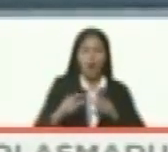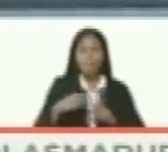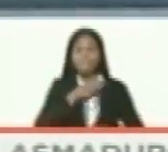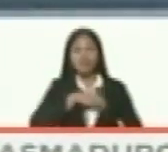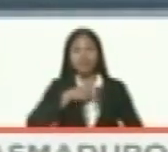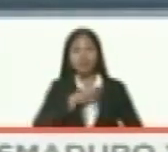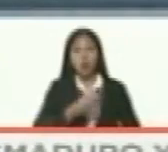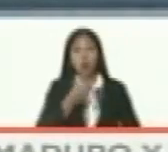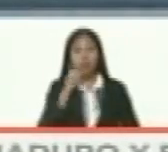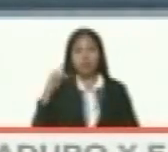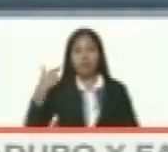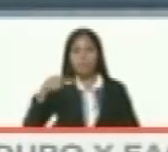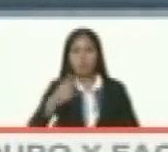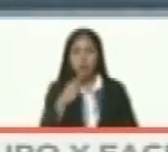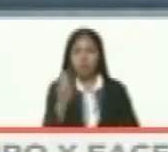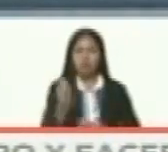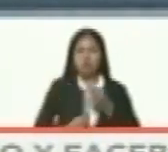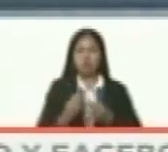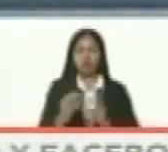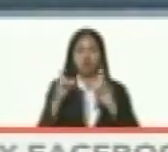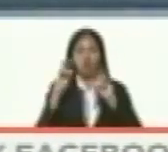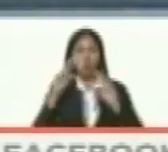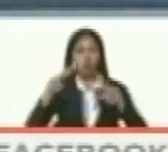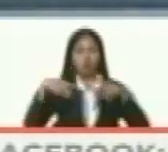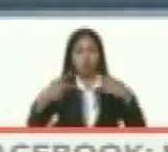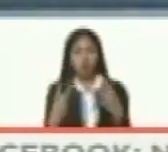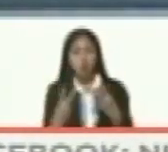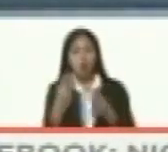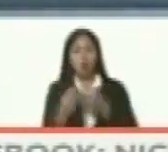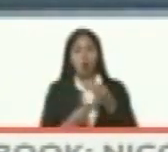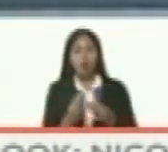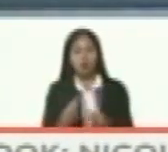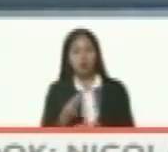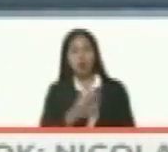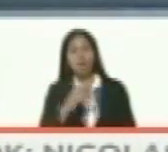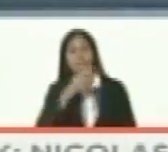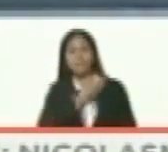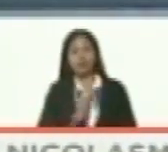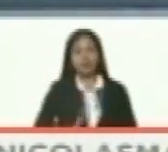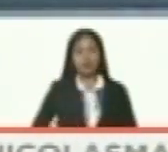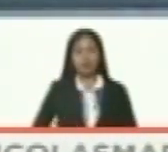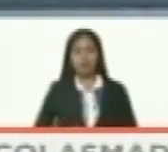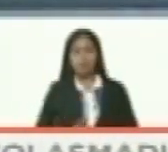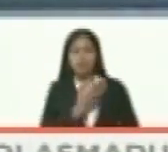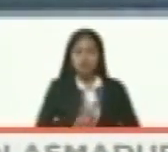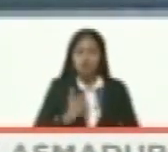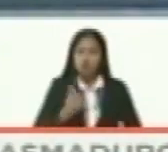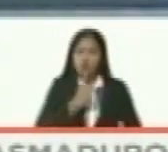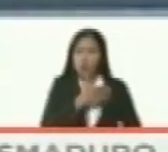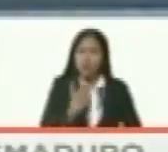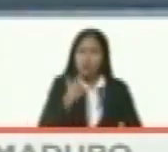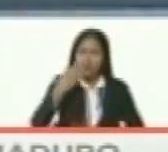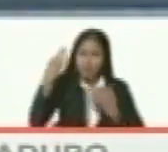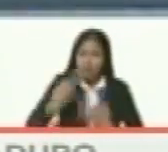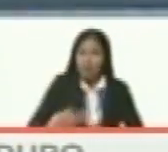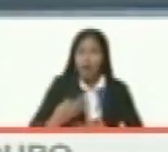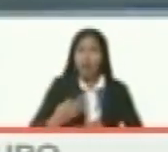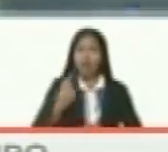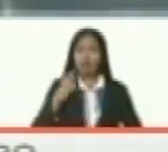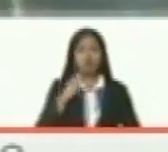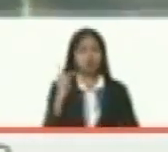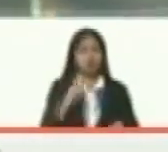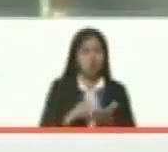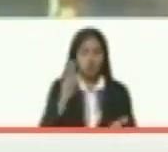misión transporte que usted mismo ha creado. Presidente, yo quiero decirle en verdad que aquí